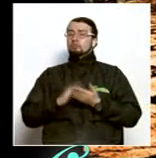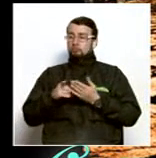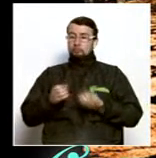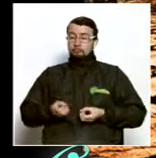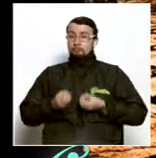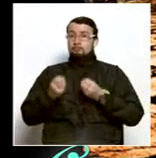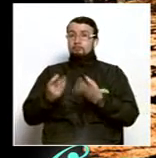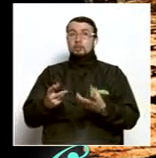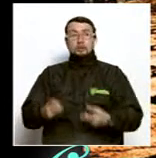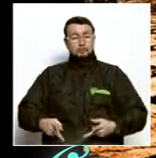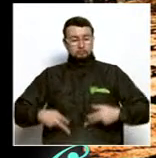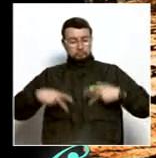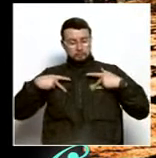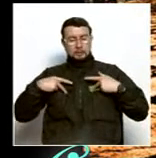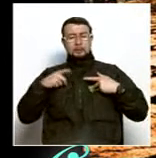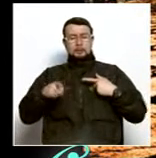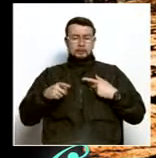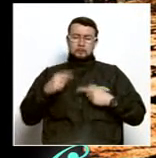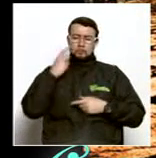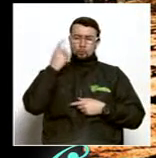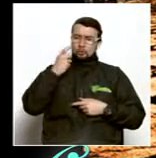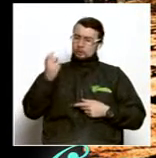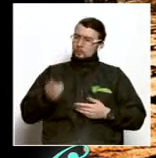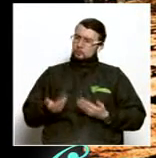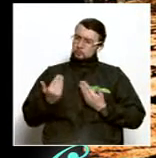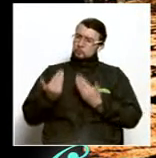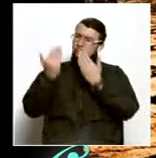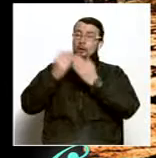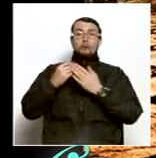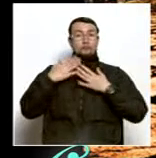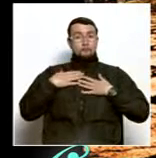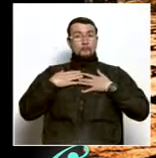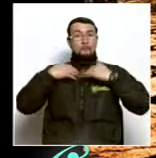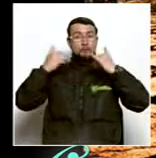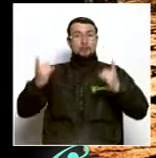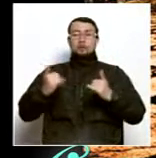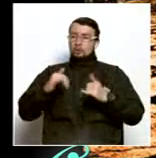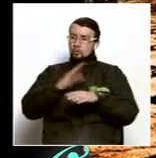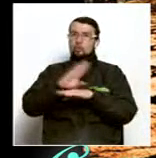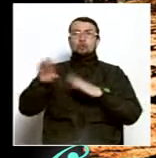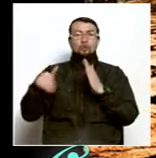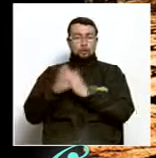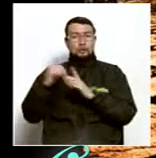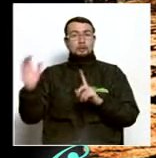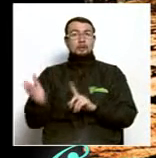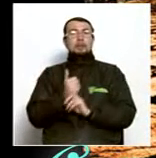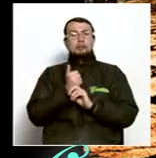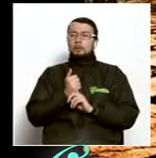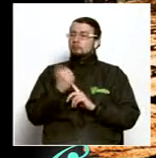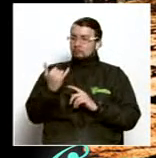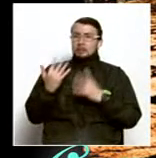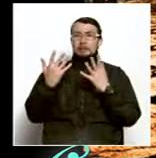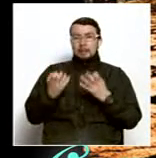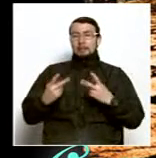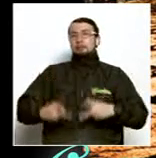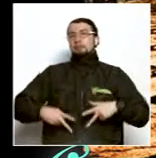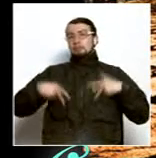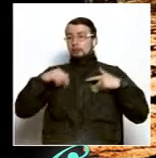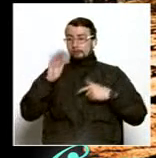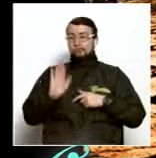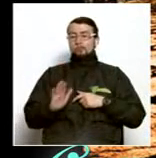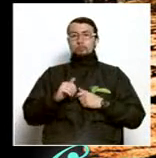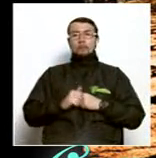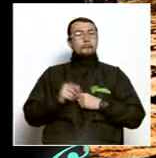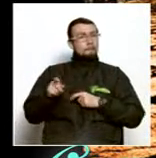bienestar que es el que todos estamos buscando, esa felicidad que todos estamos anhelando y en la que queremos vivir. Entonces, a